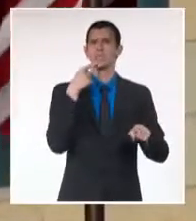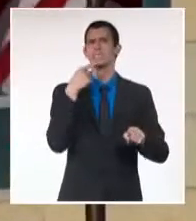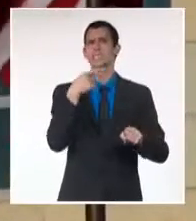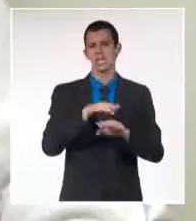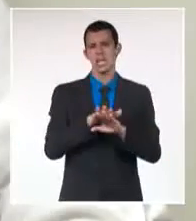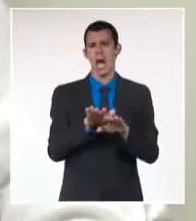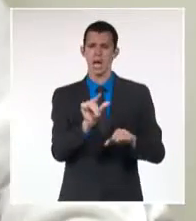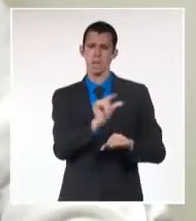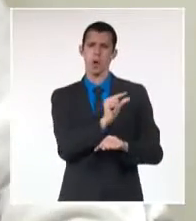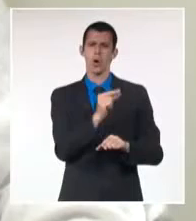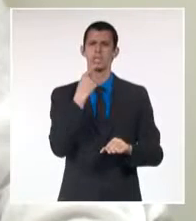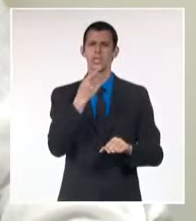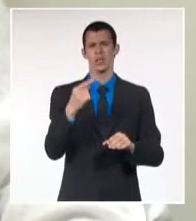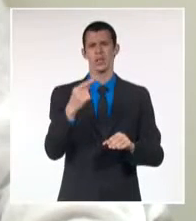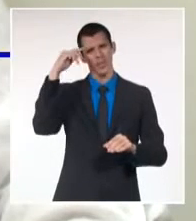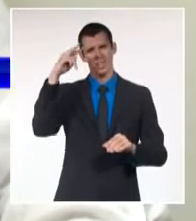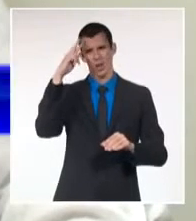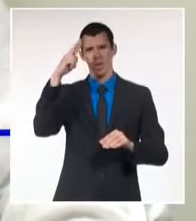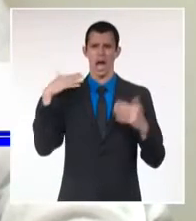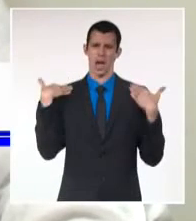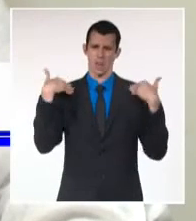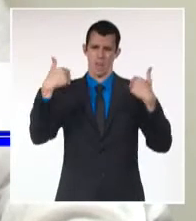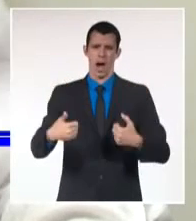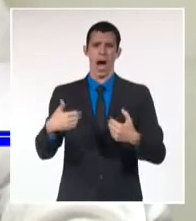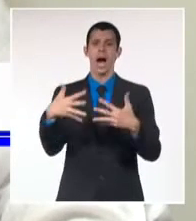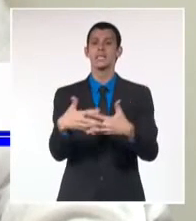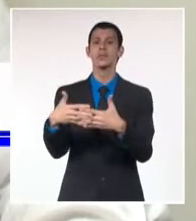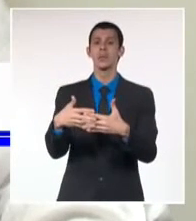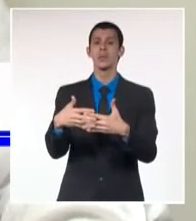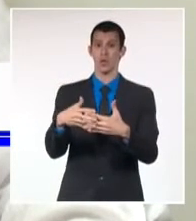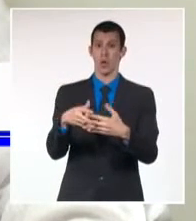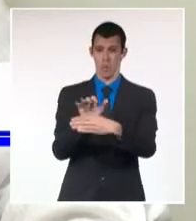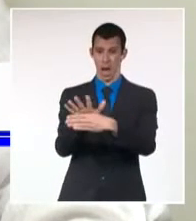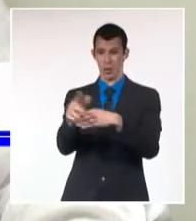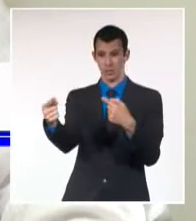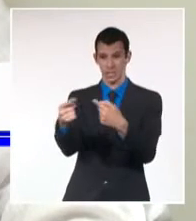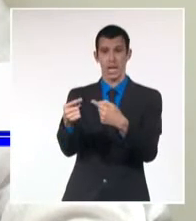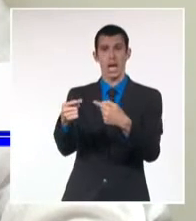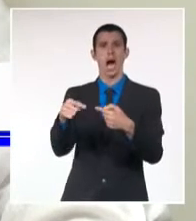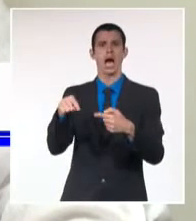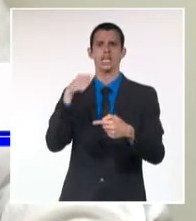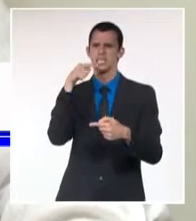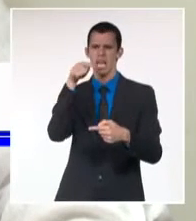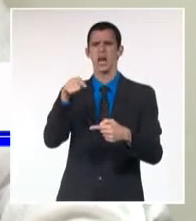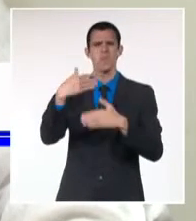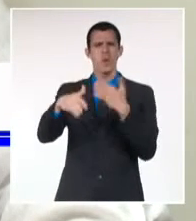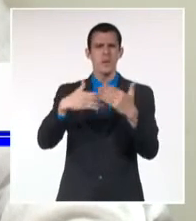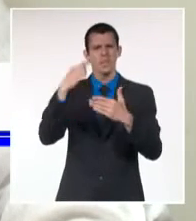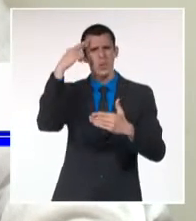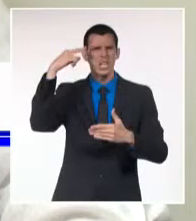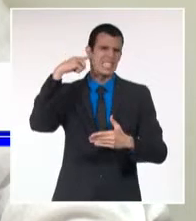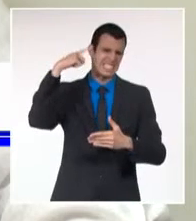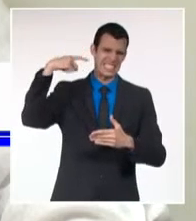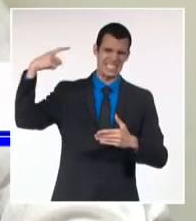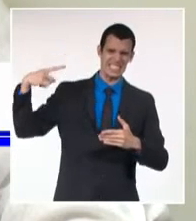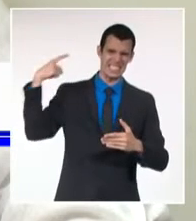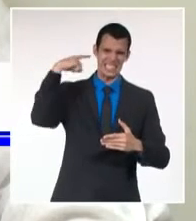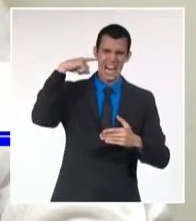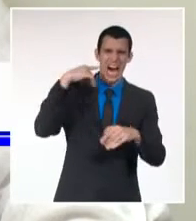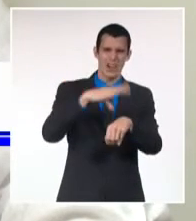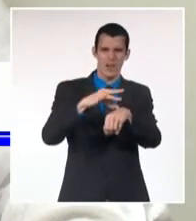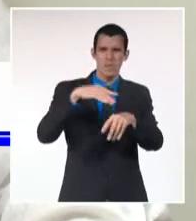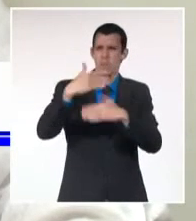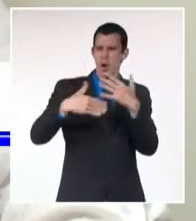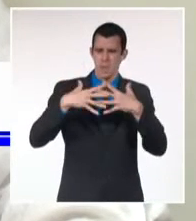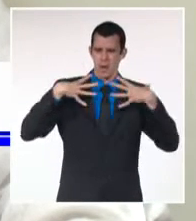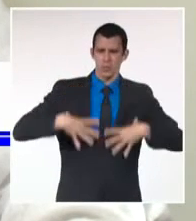en La Habana. En el caso específico de Cuba, yo diría que estas dos noticias relacionadas muestran la vocación de Estados